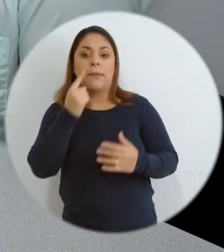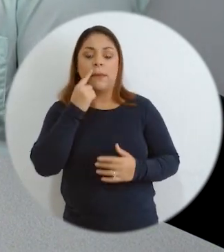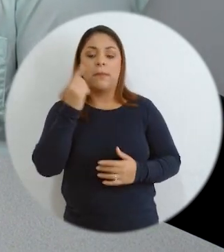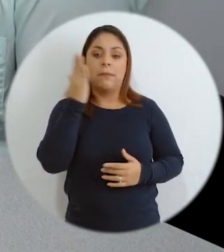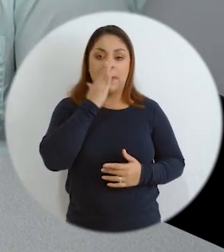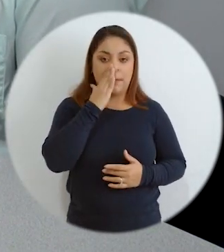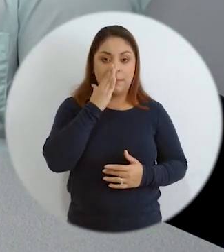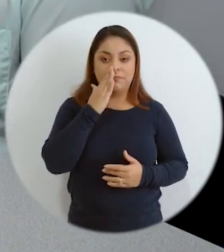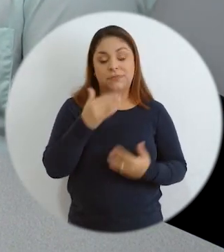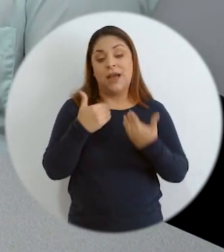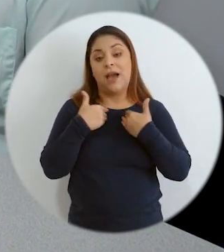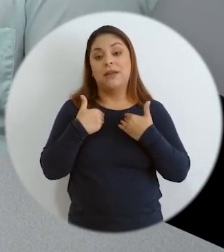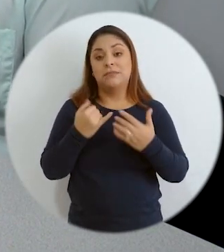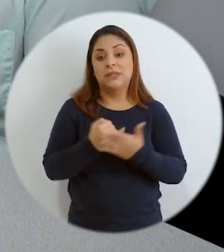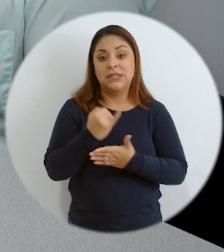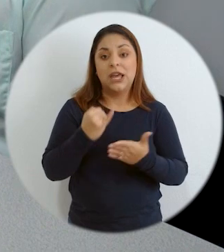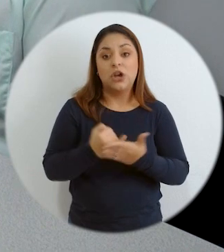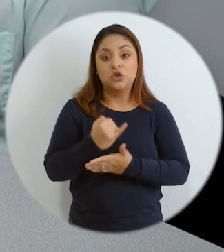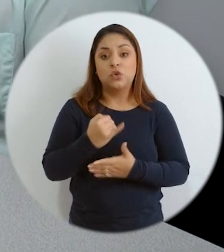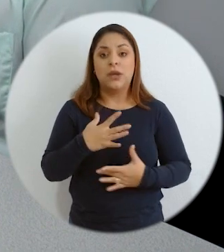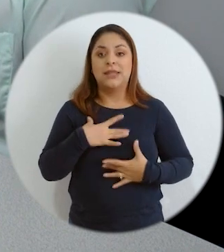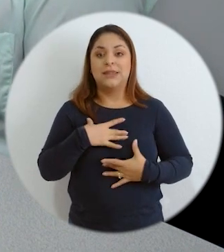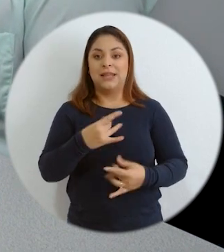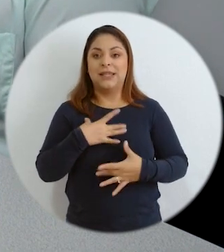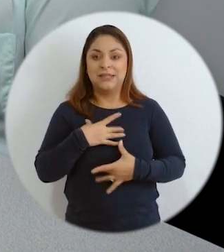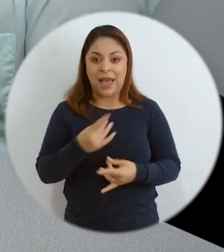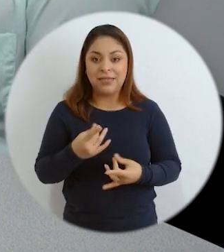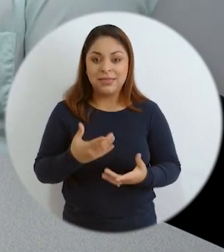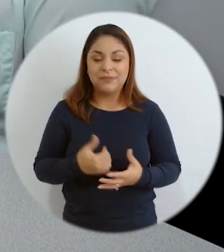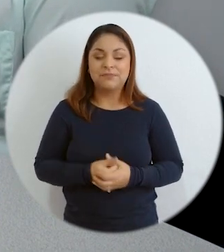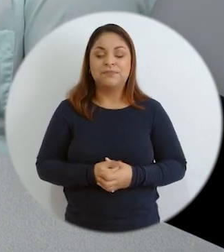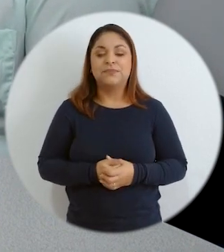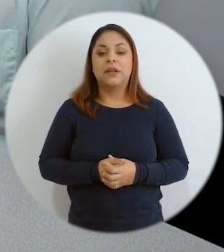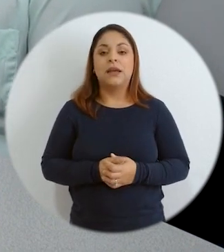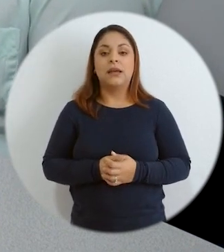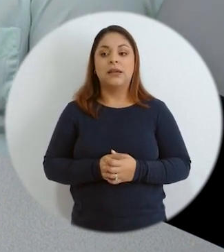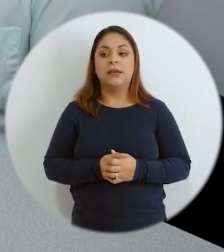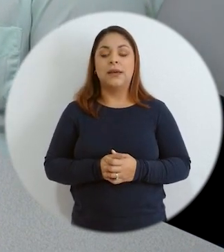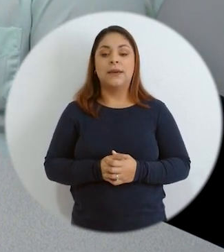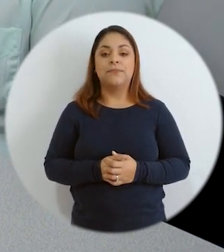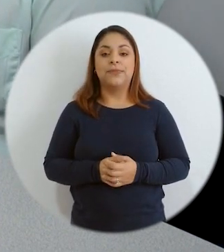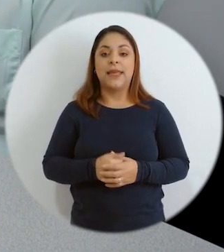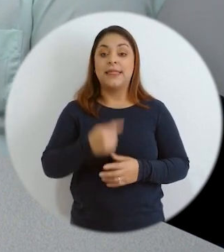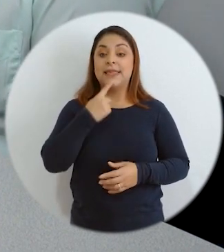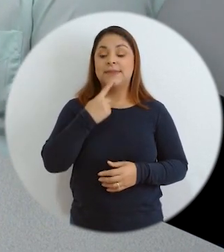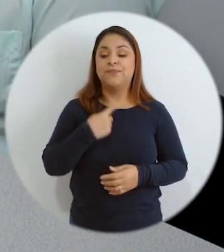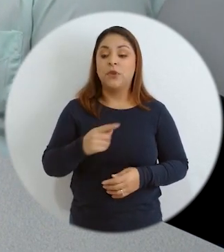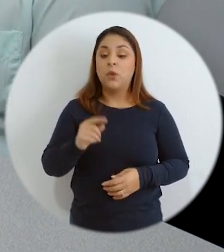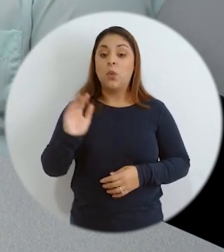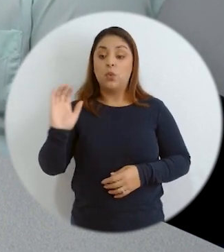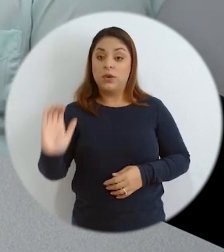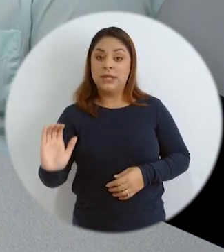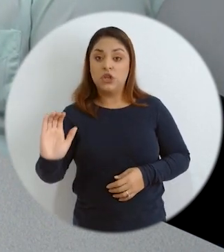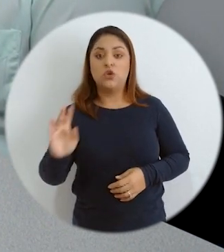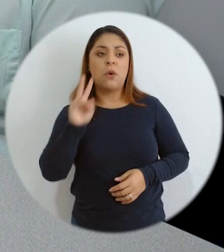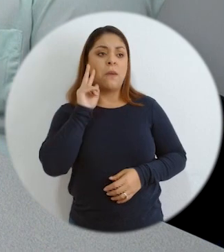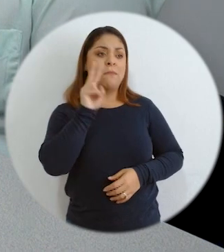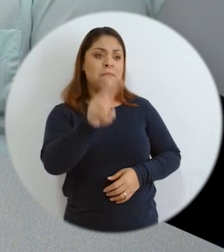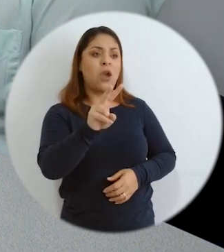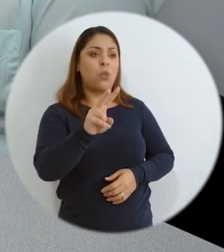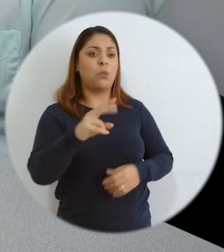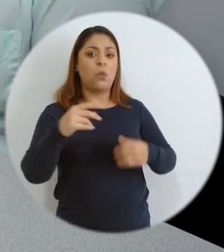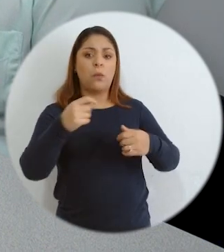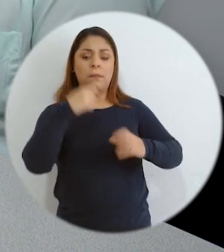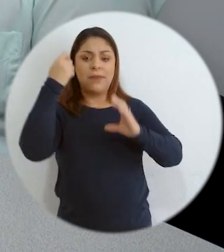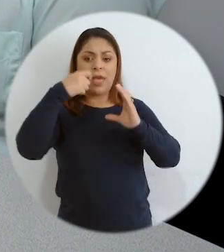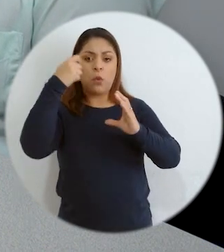mamá. Entonces, por ejemplo, hay una investigación muy interesante, un estudio de grabación parecido a este, donde un niño, ¿verdad?,